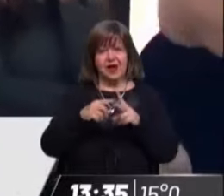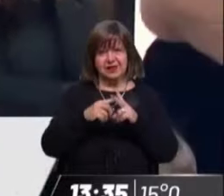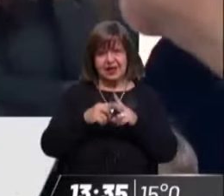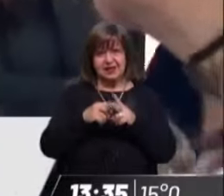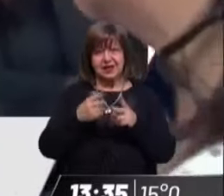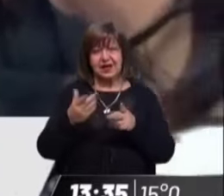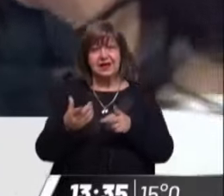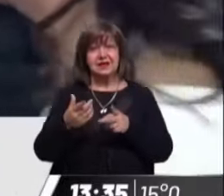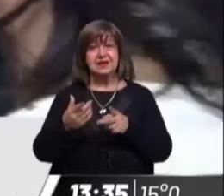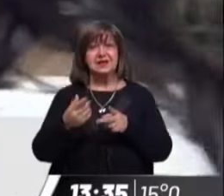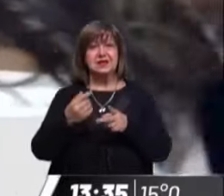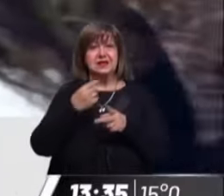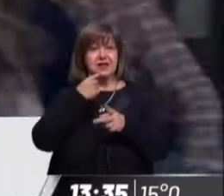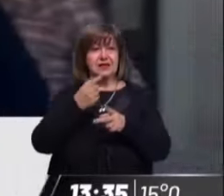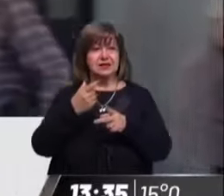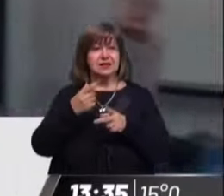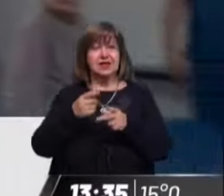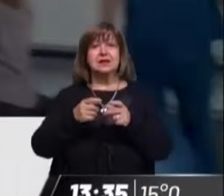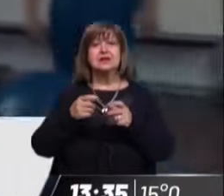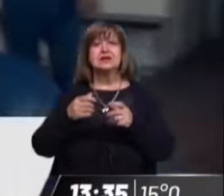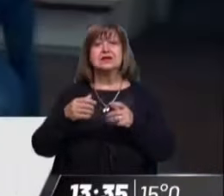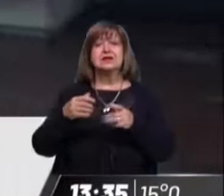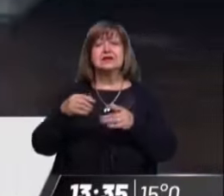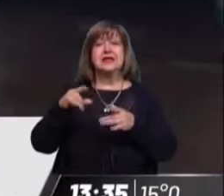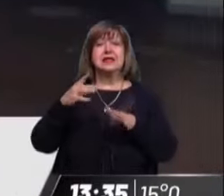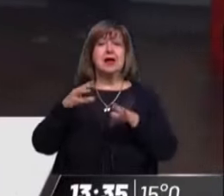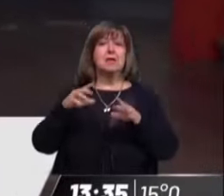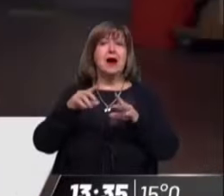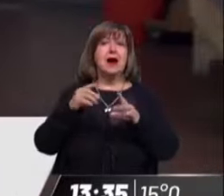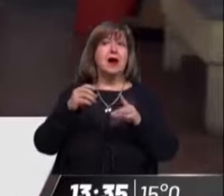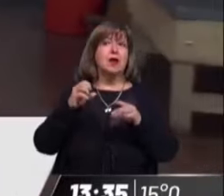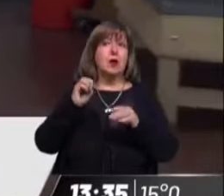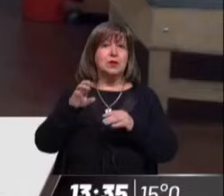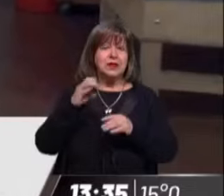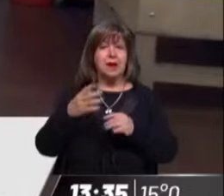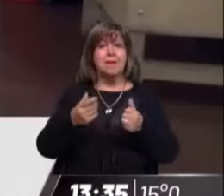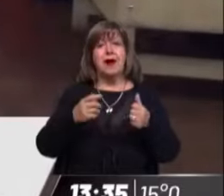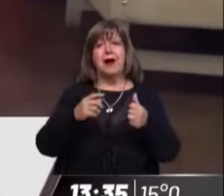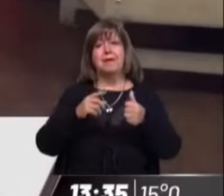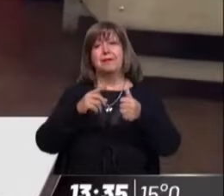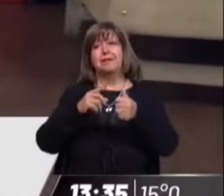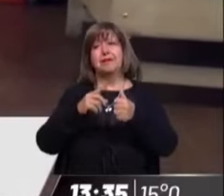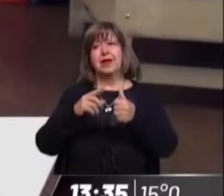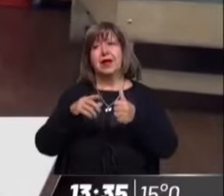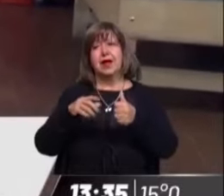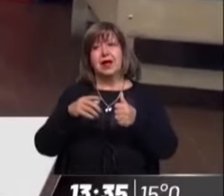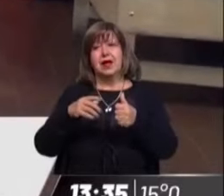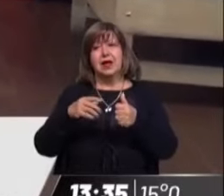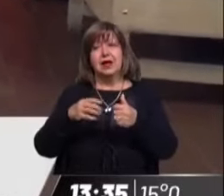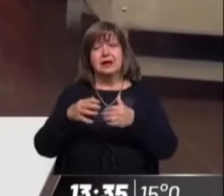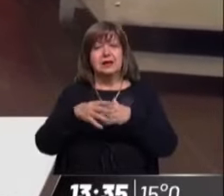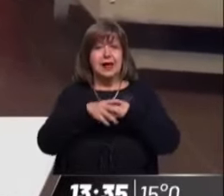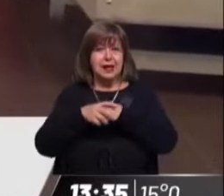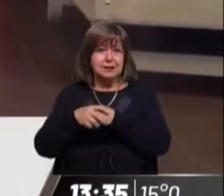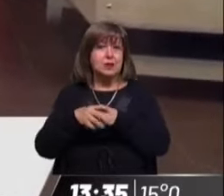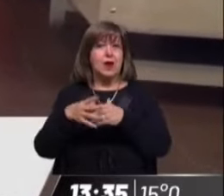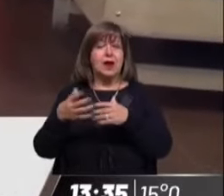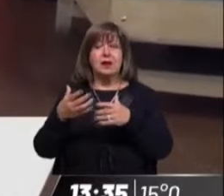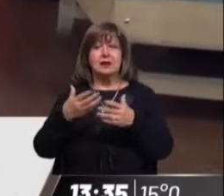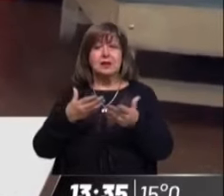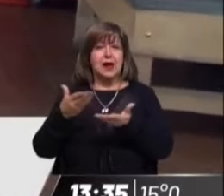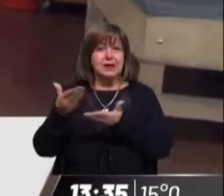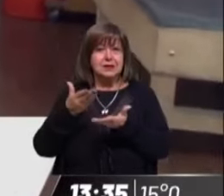de lo que es Ciudad Amigable con las Personas Mayores entre el Hospital de Encinas y el municipio de Godoy